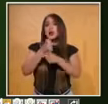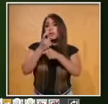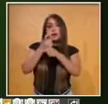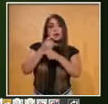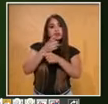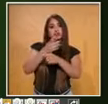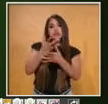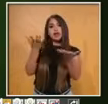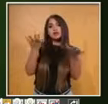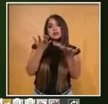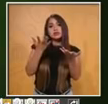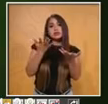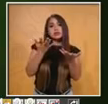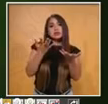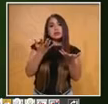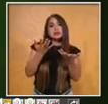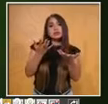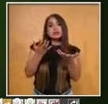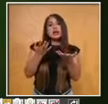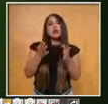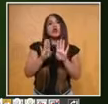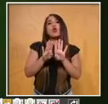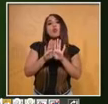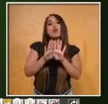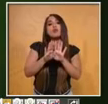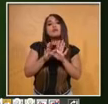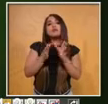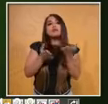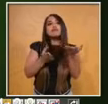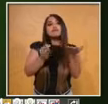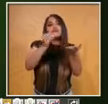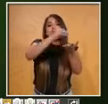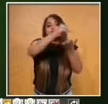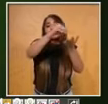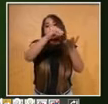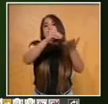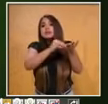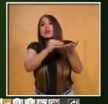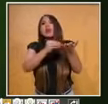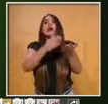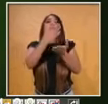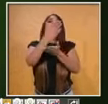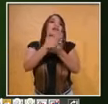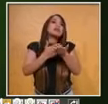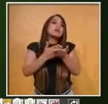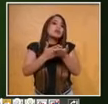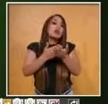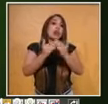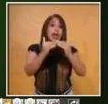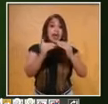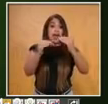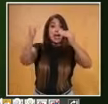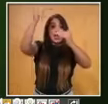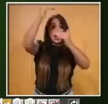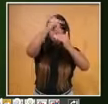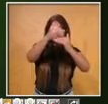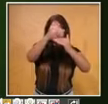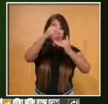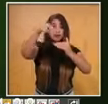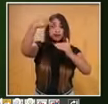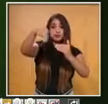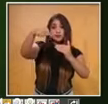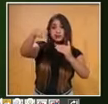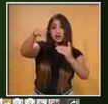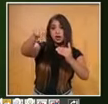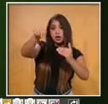cuenta ¿cómo se llena una fracción? La parte de arriba es el numerador y este representa el número